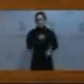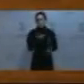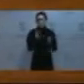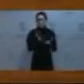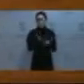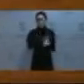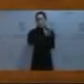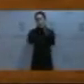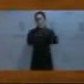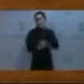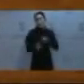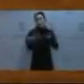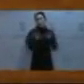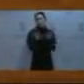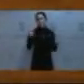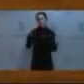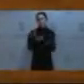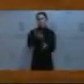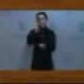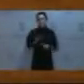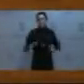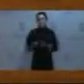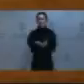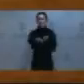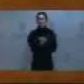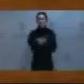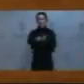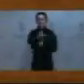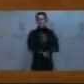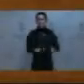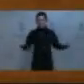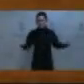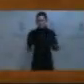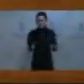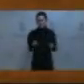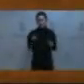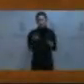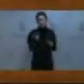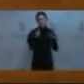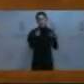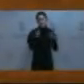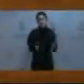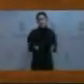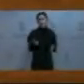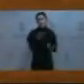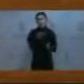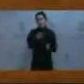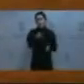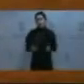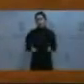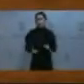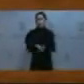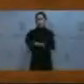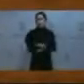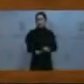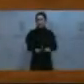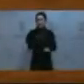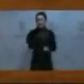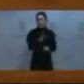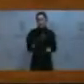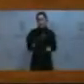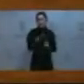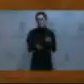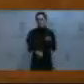necesitaríamos 10.000 nacimientos anuales y, sin embargo, no pasamos de los 6.500 nacimientos. En 33 de los